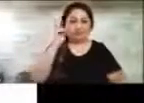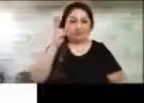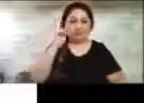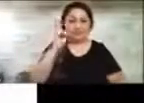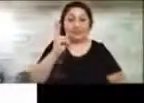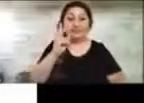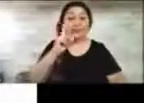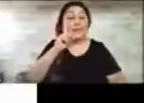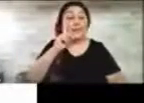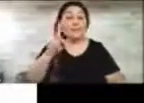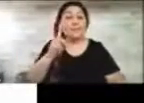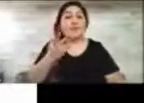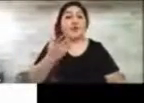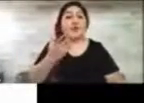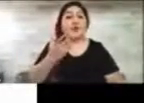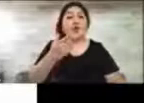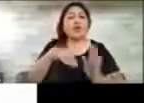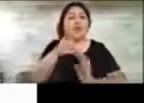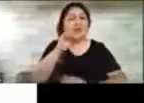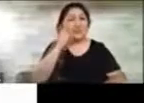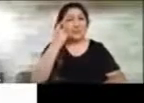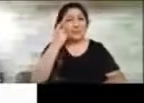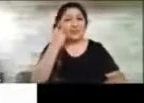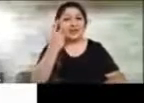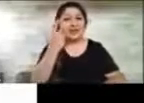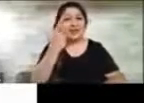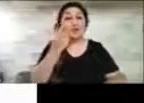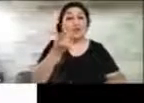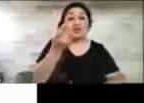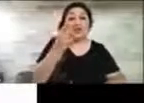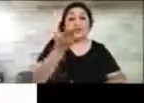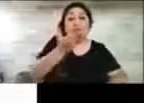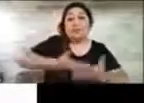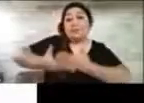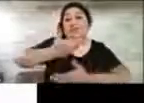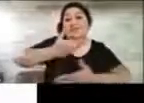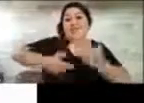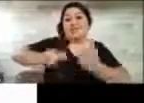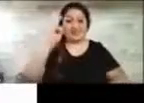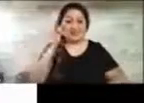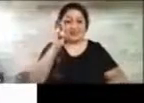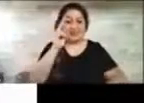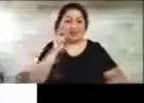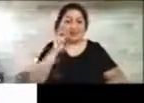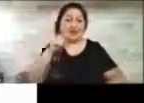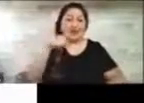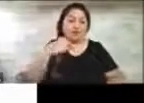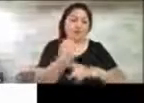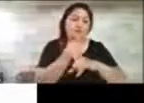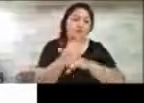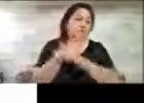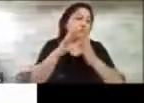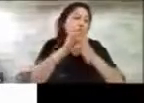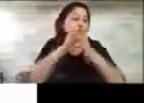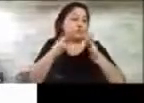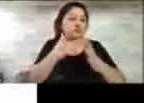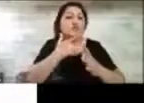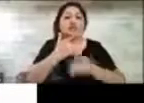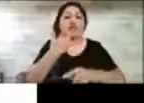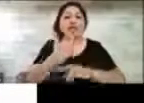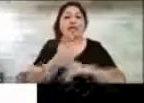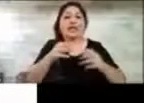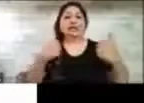que pensar en la convivencia vial, que es un tema que ha estado en boga en este último tiempo, debido a los accidentes que han habido con los